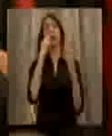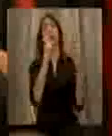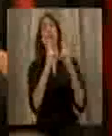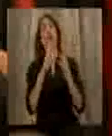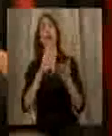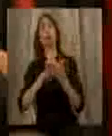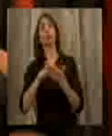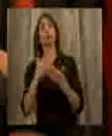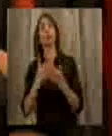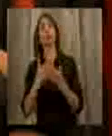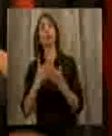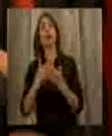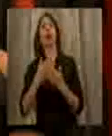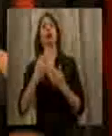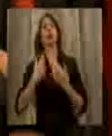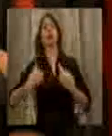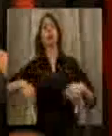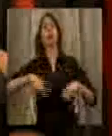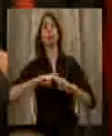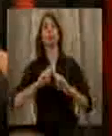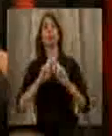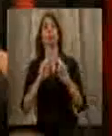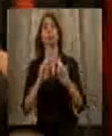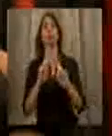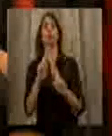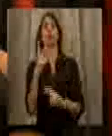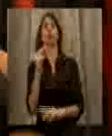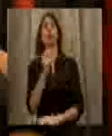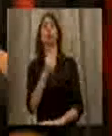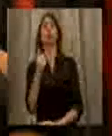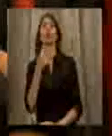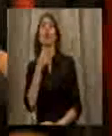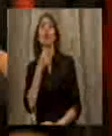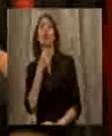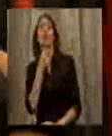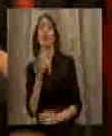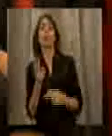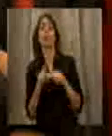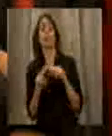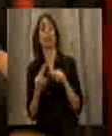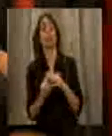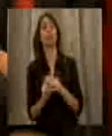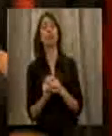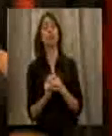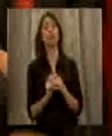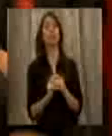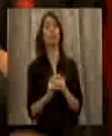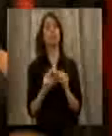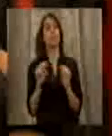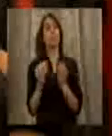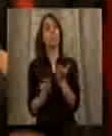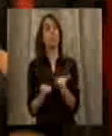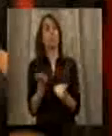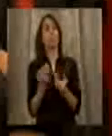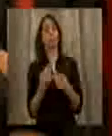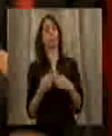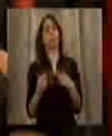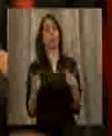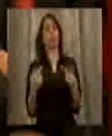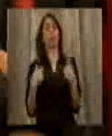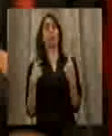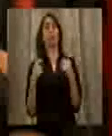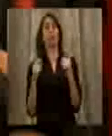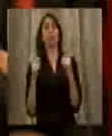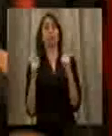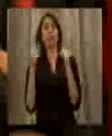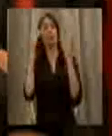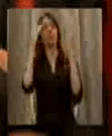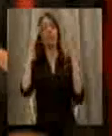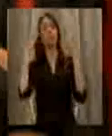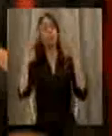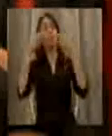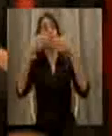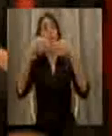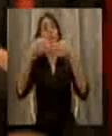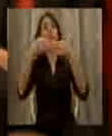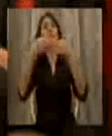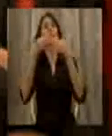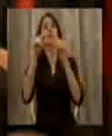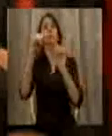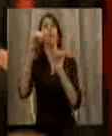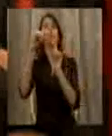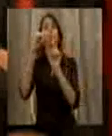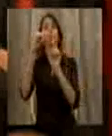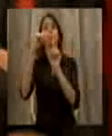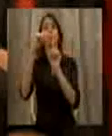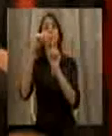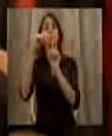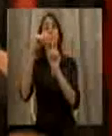por las intenciones. Voy a tratar de, en esta cuenta pública, centrarme en este